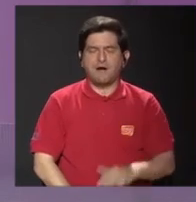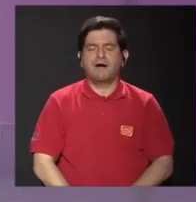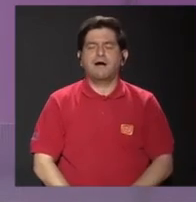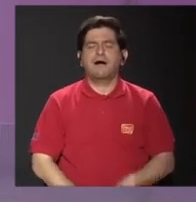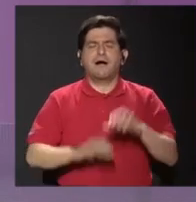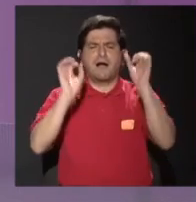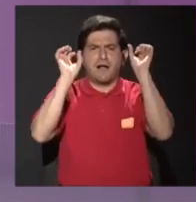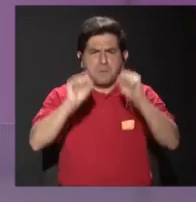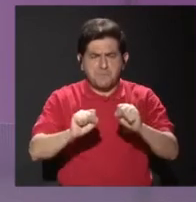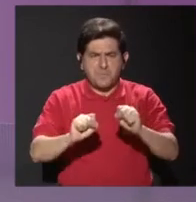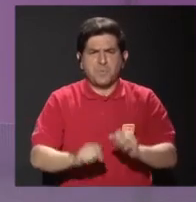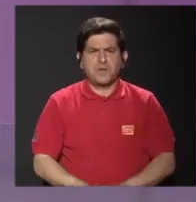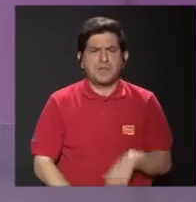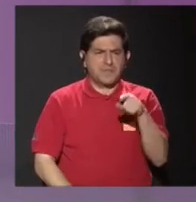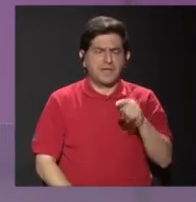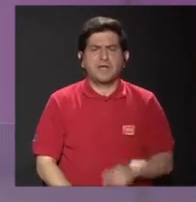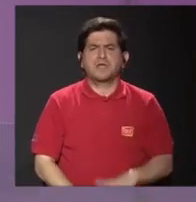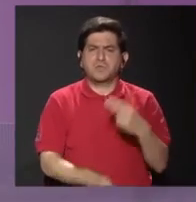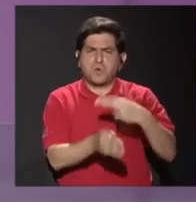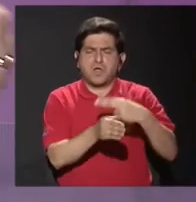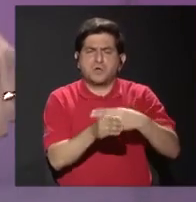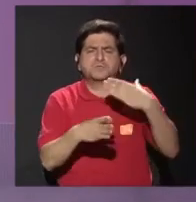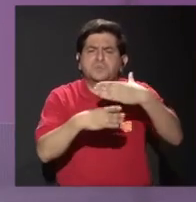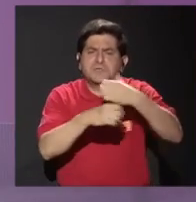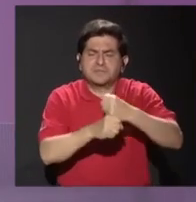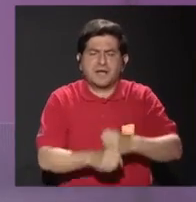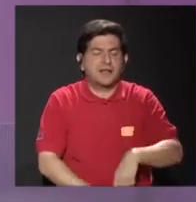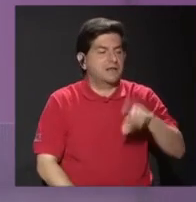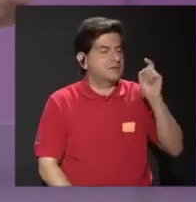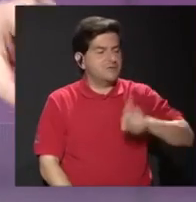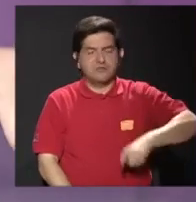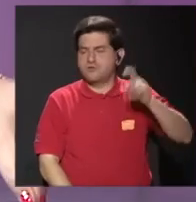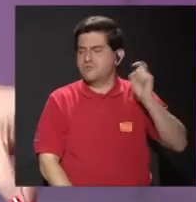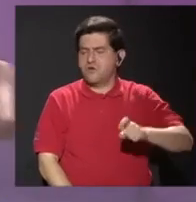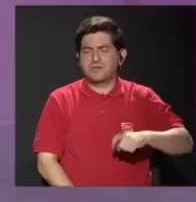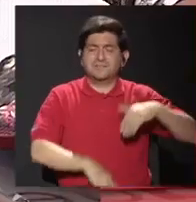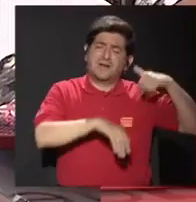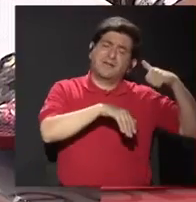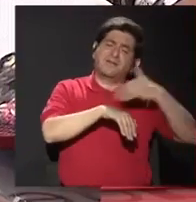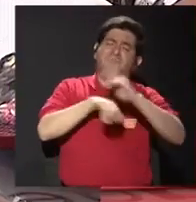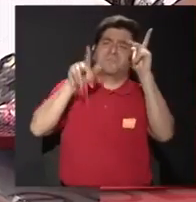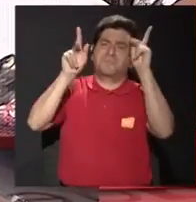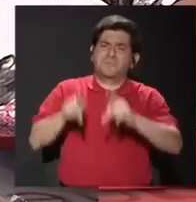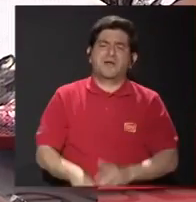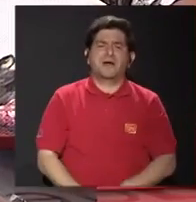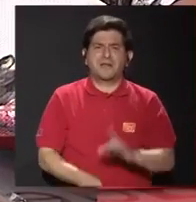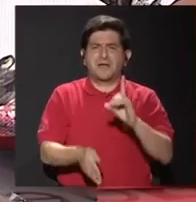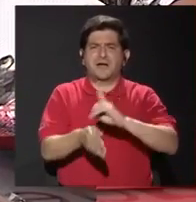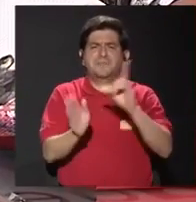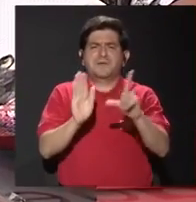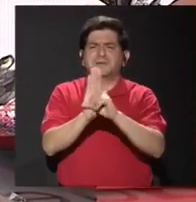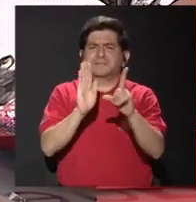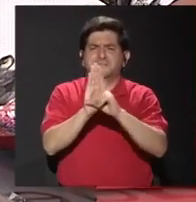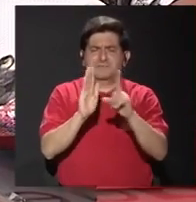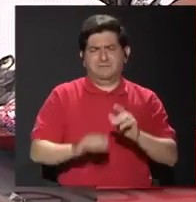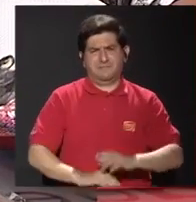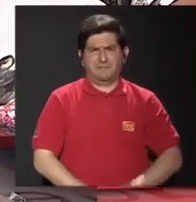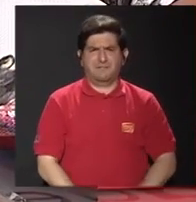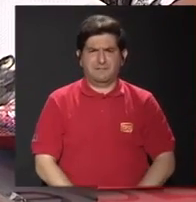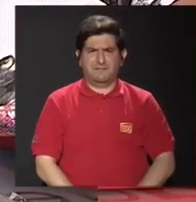puede ser tomado dentro de los hospitales y no necesariamente trasladar a la víctima hasta la medicatura forense